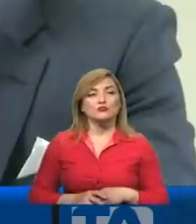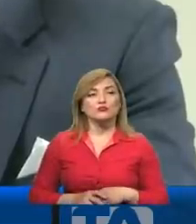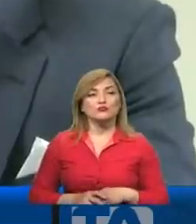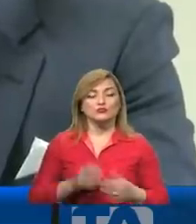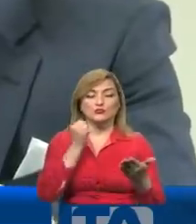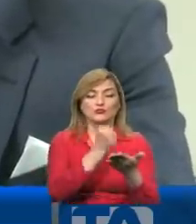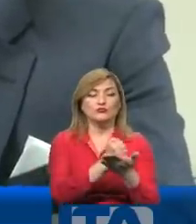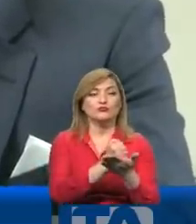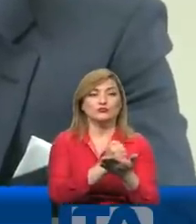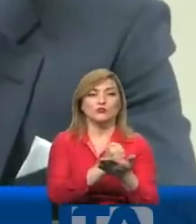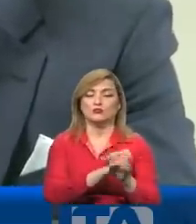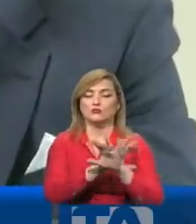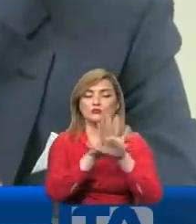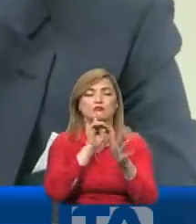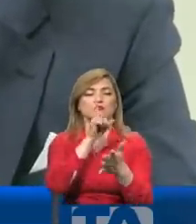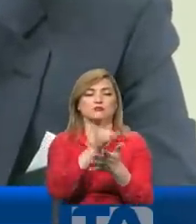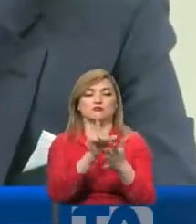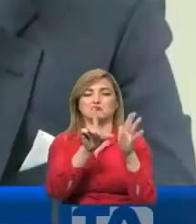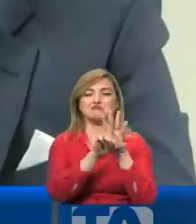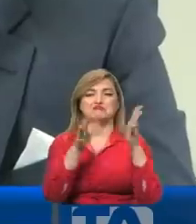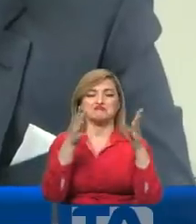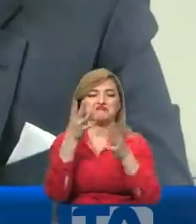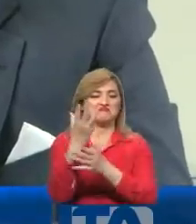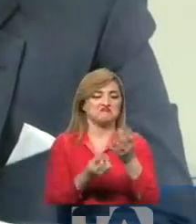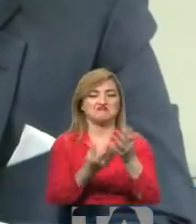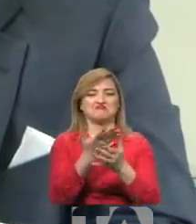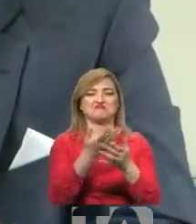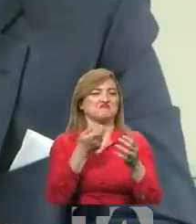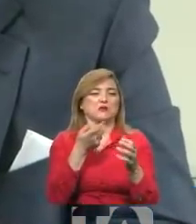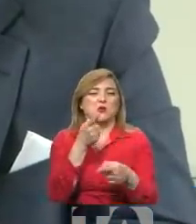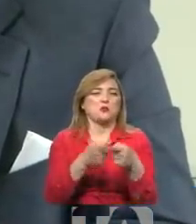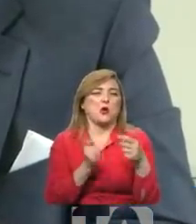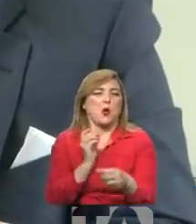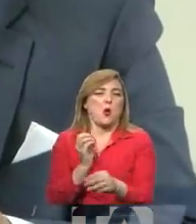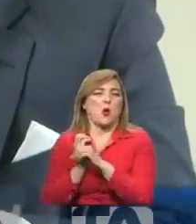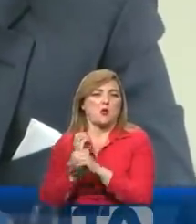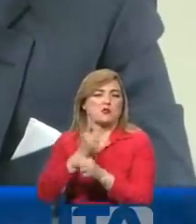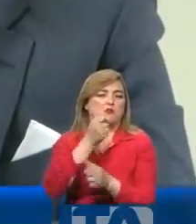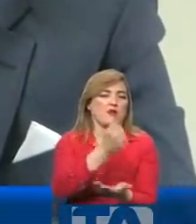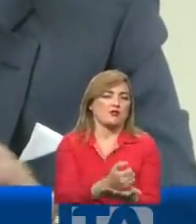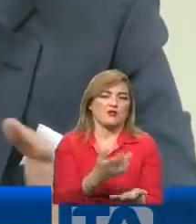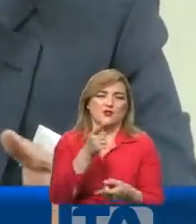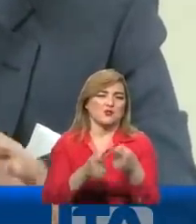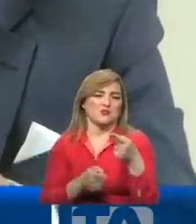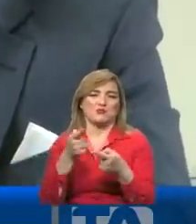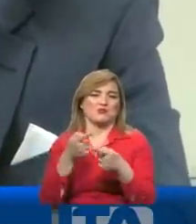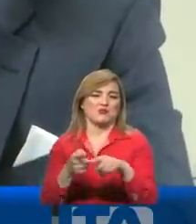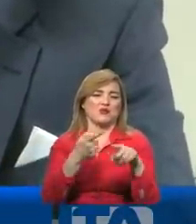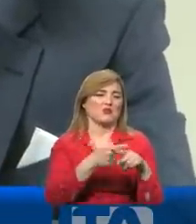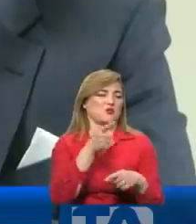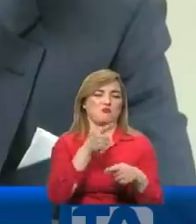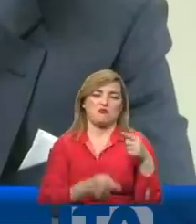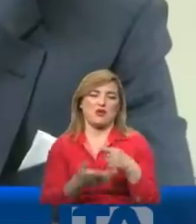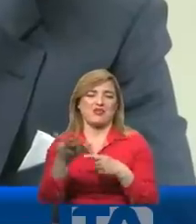de la matrícula está claro de que hay un vacío legal que el Estado no le permitió, por diferentes